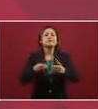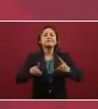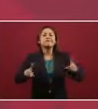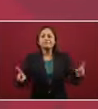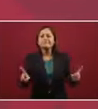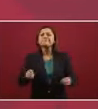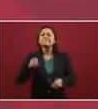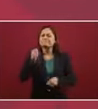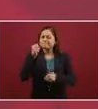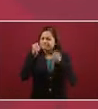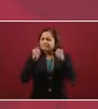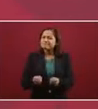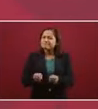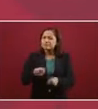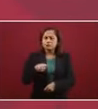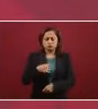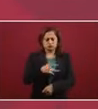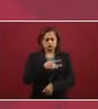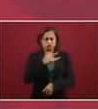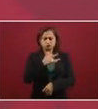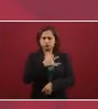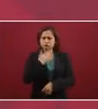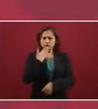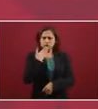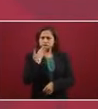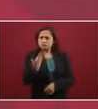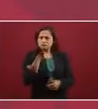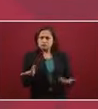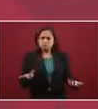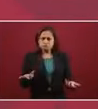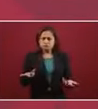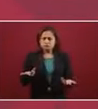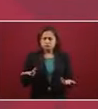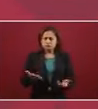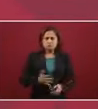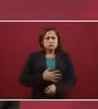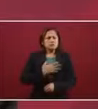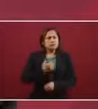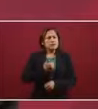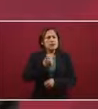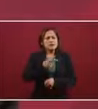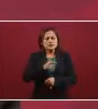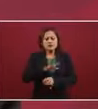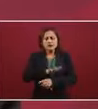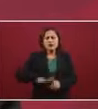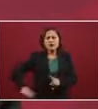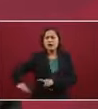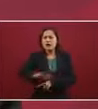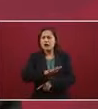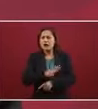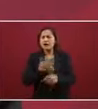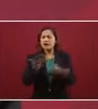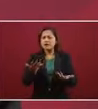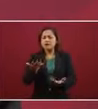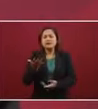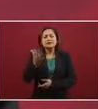Estoy satisfecho con todo eso. Bienestar. Me preocupa la herencia